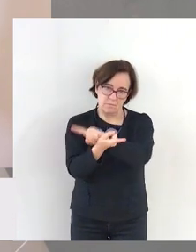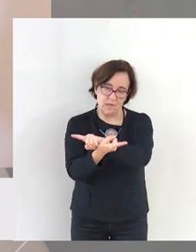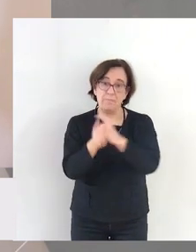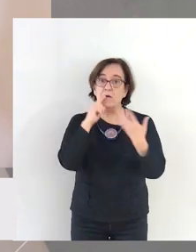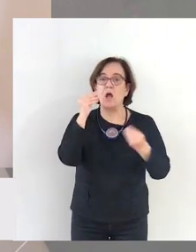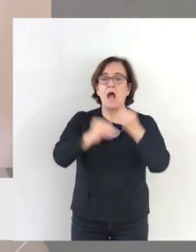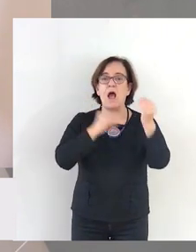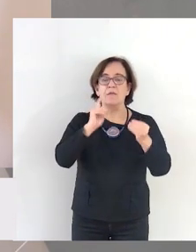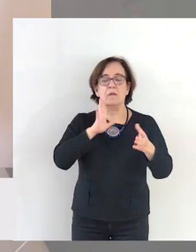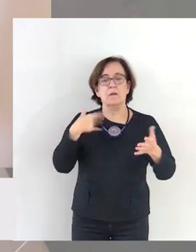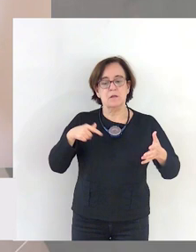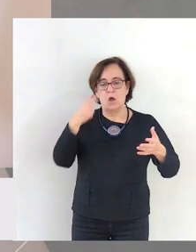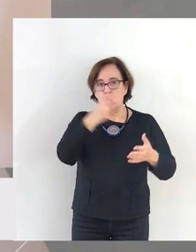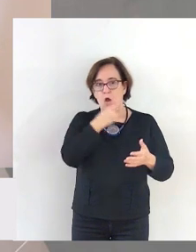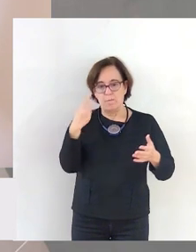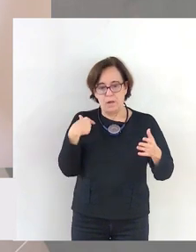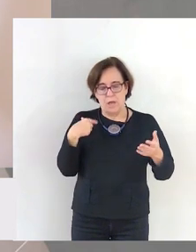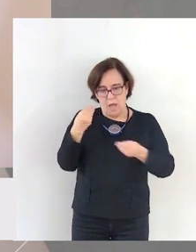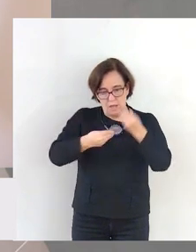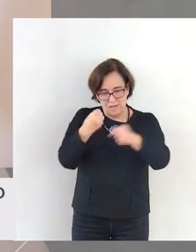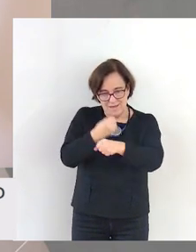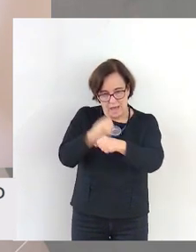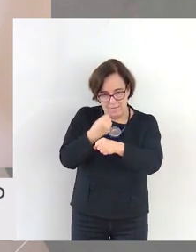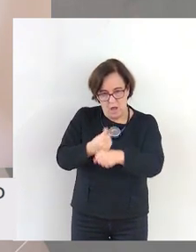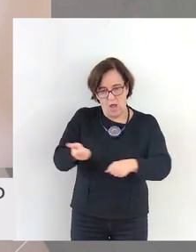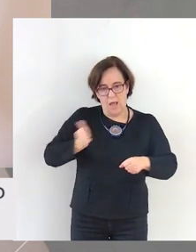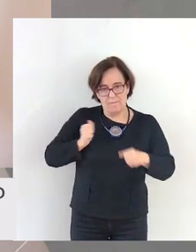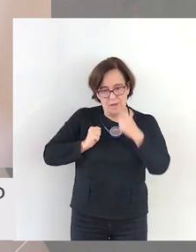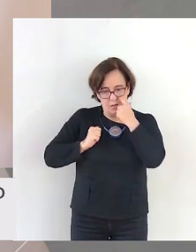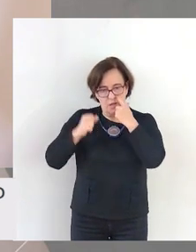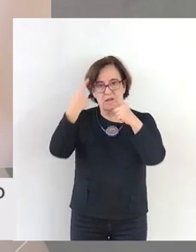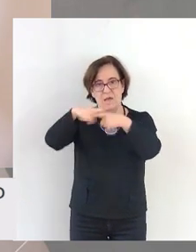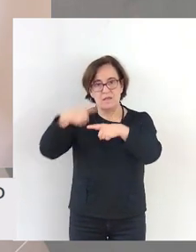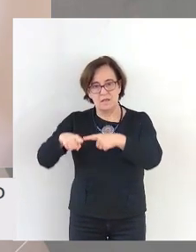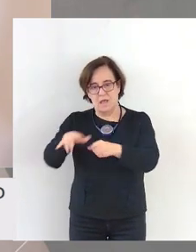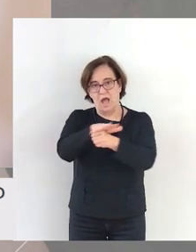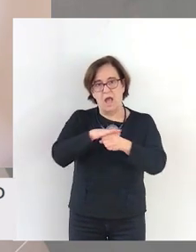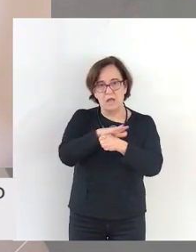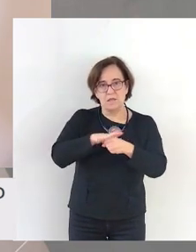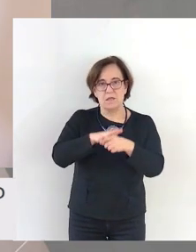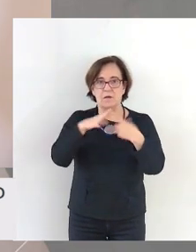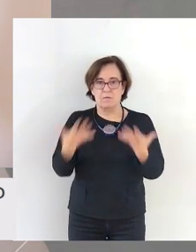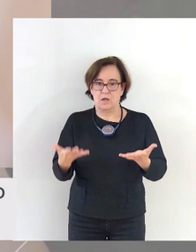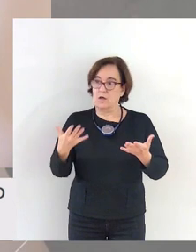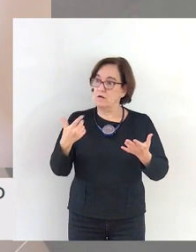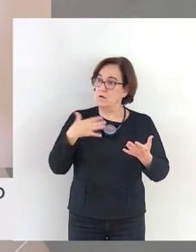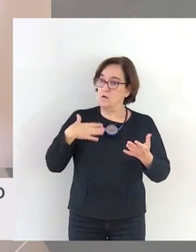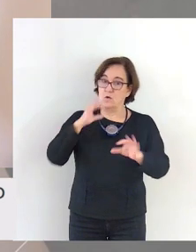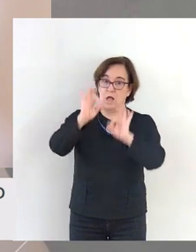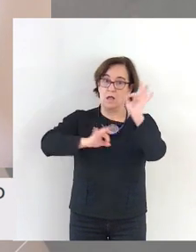lo hace adquiriendo compromisos de actuación que aprovechando distintas áreas y capacidades de nuestra